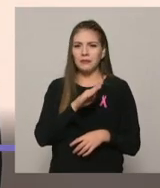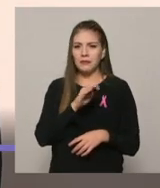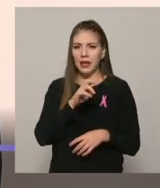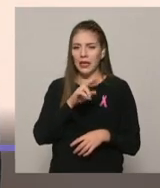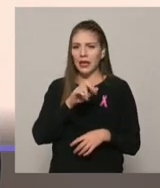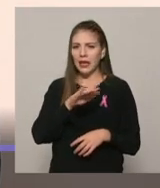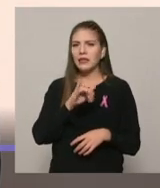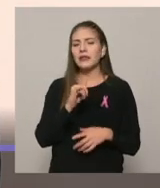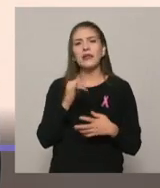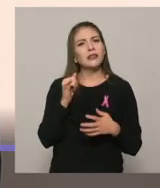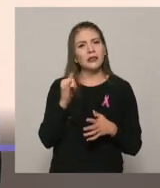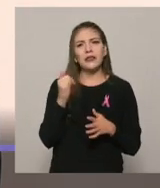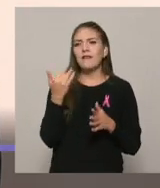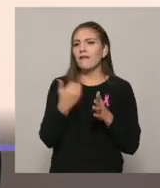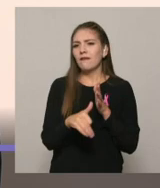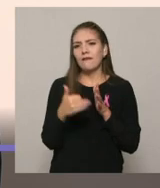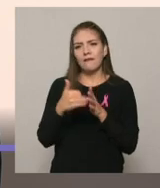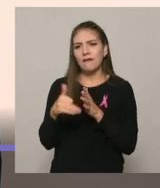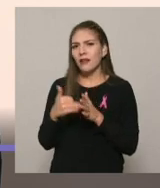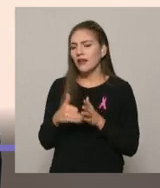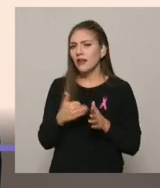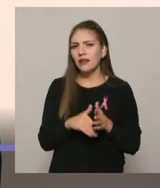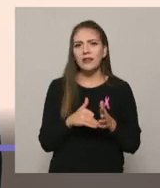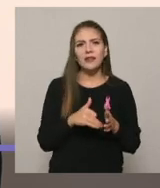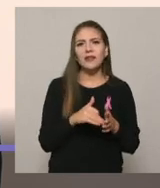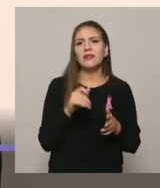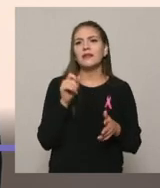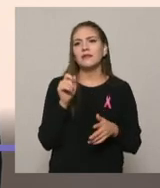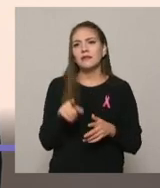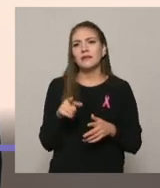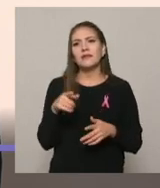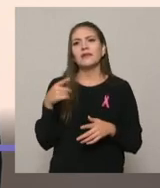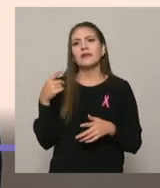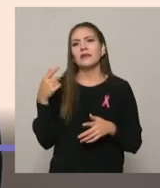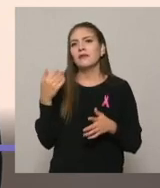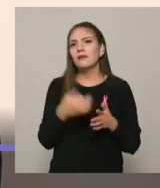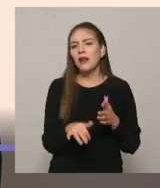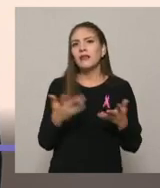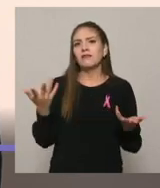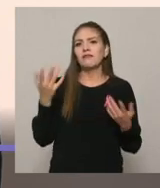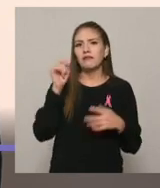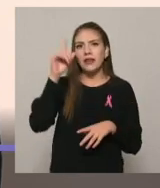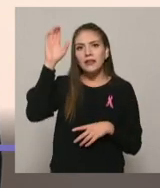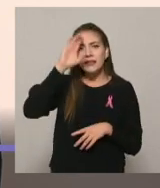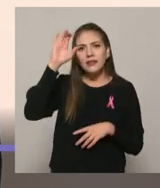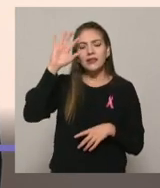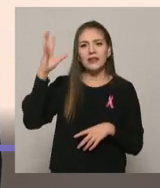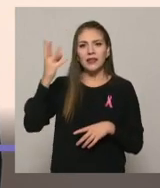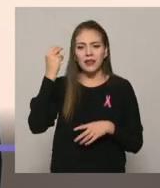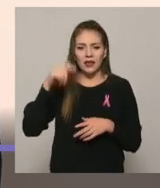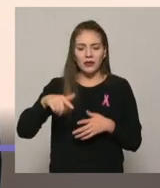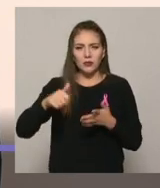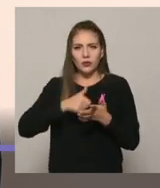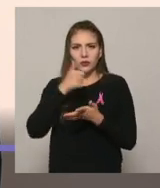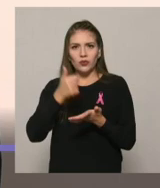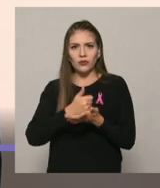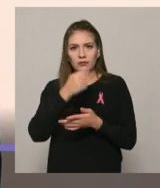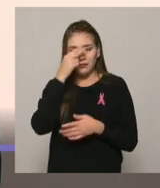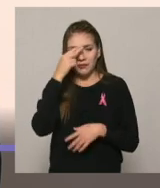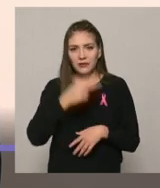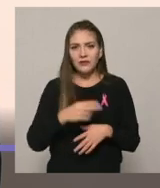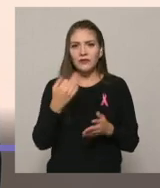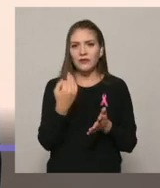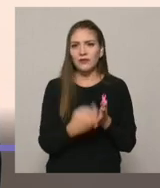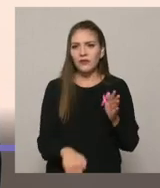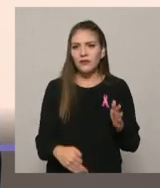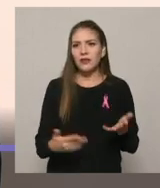un reflejo del impacto que tiene en realidad la ciencia y la tecnología en la sociedad mexicana. La ciencia y